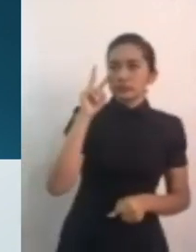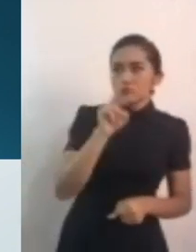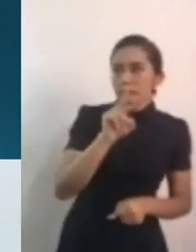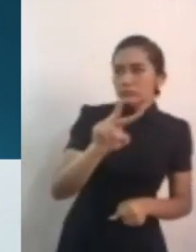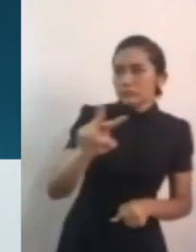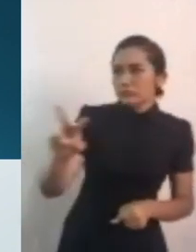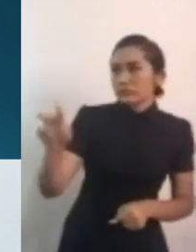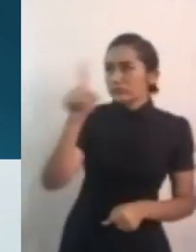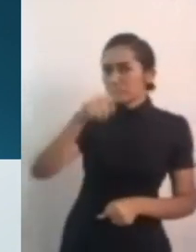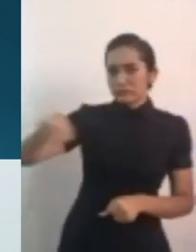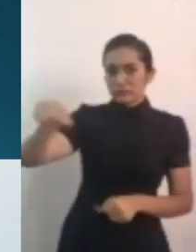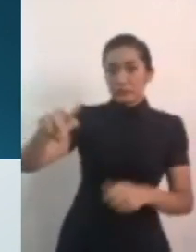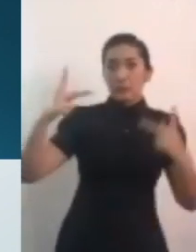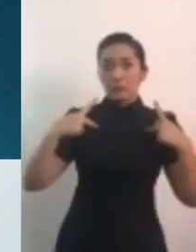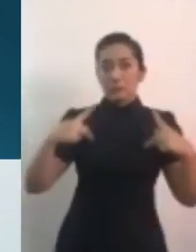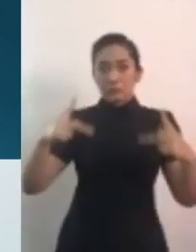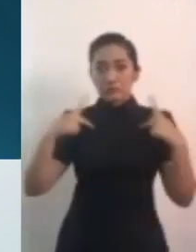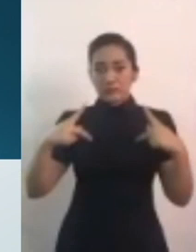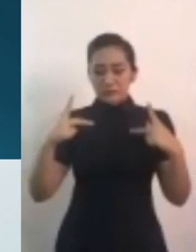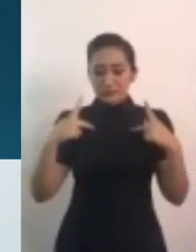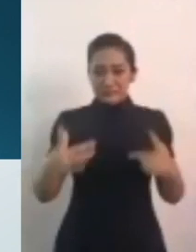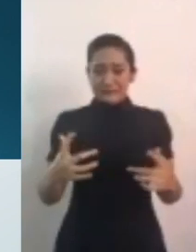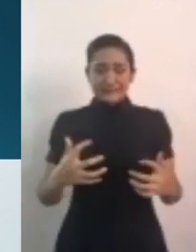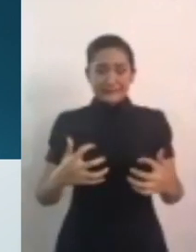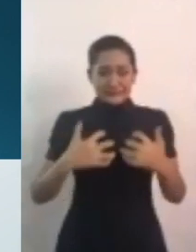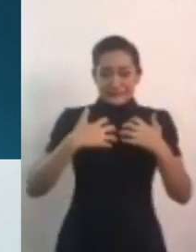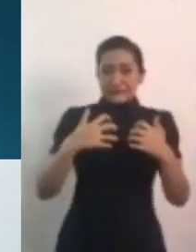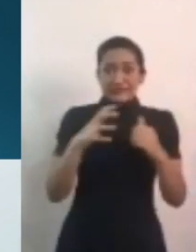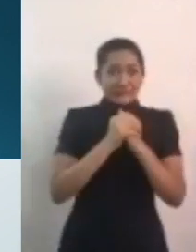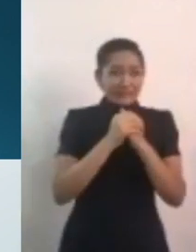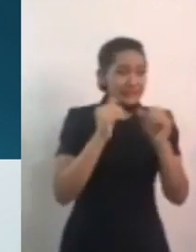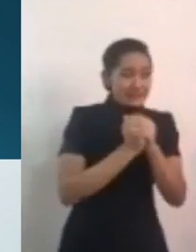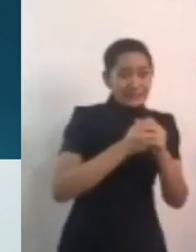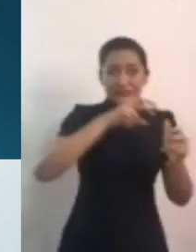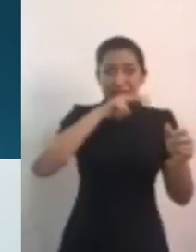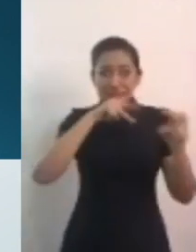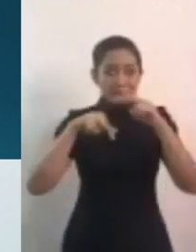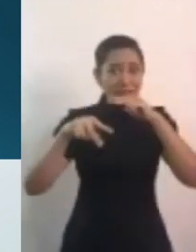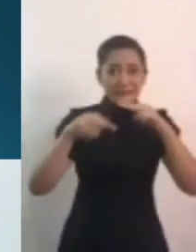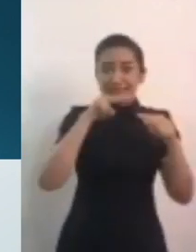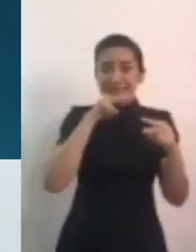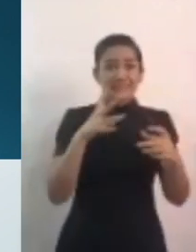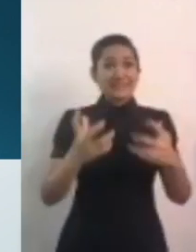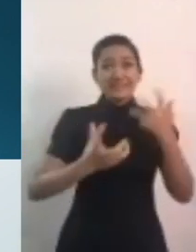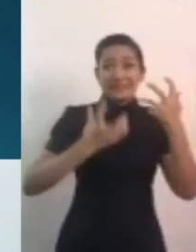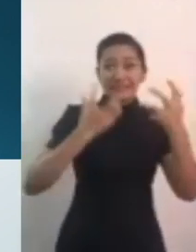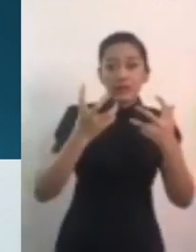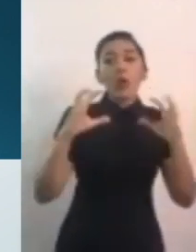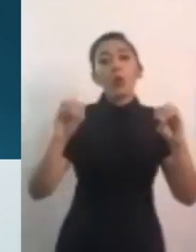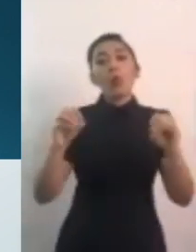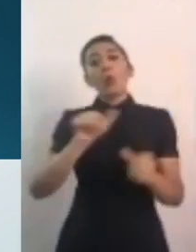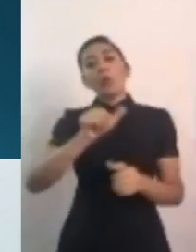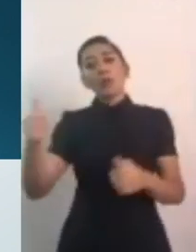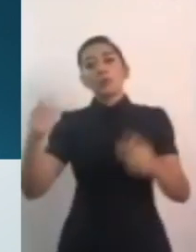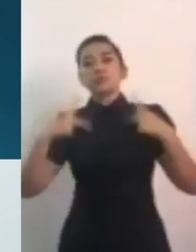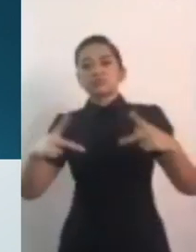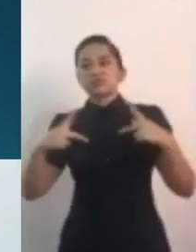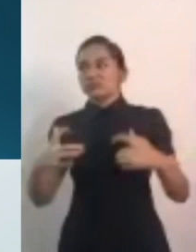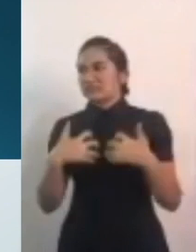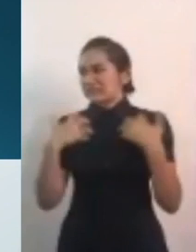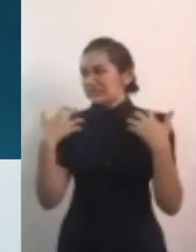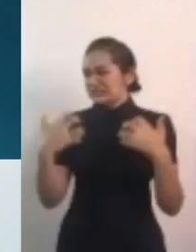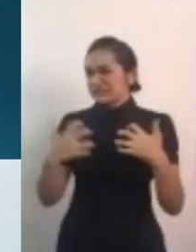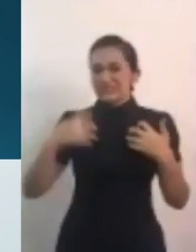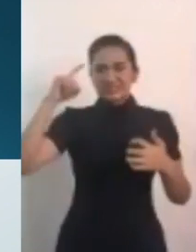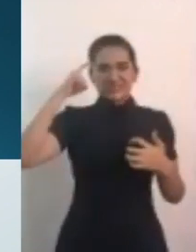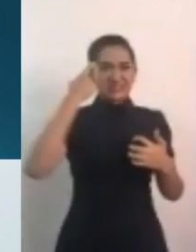se relacionan con ansiedad, pero más intensos cuando se relacionan con enojo, y esto tiene que ver con varias situaciones.